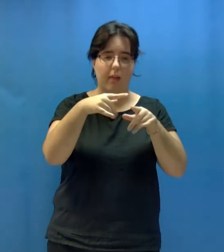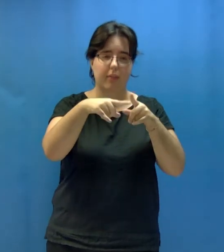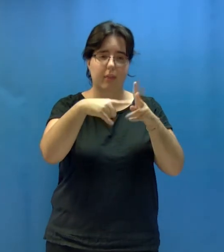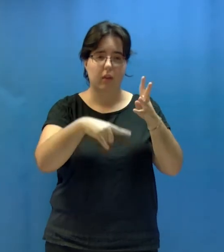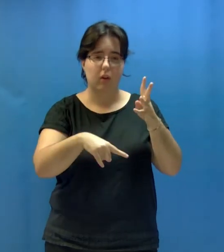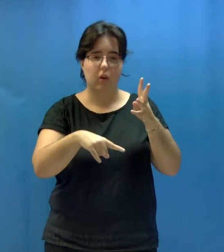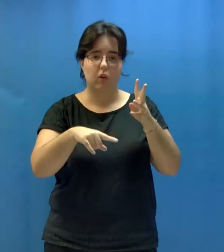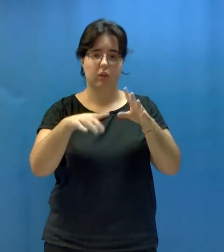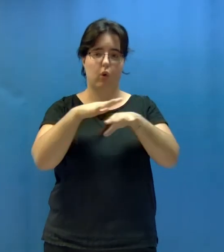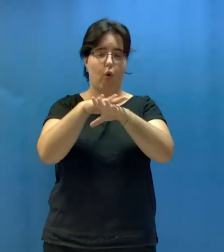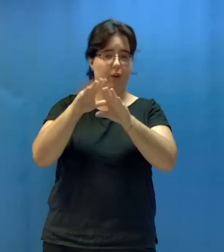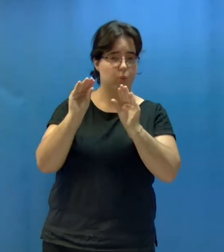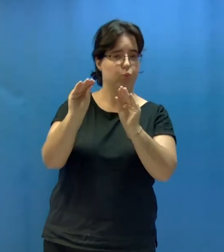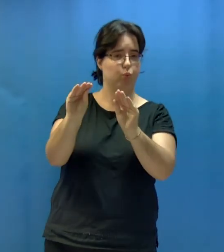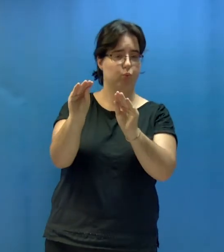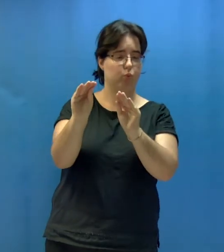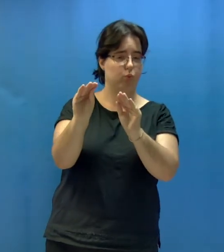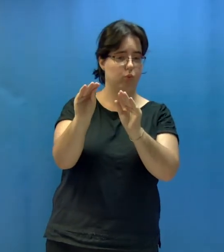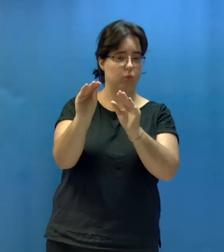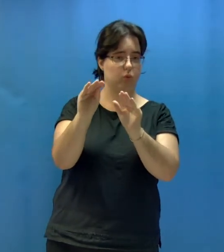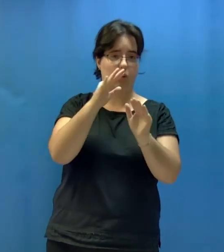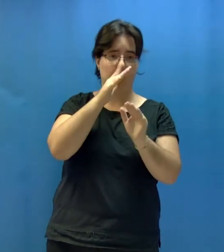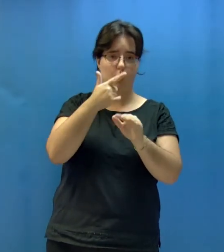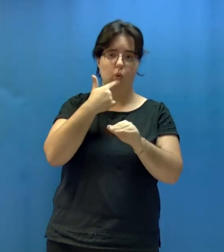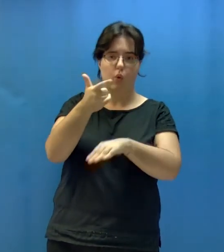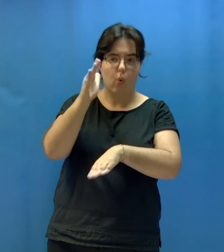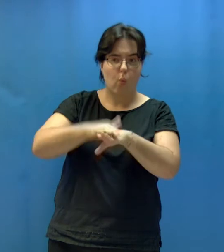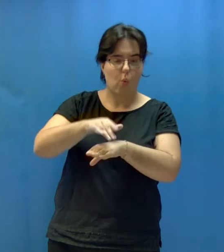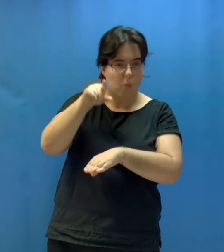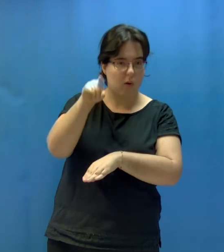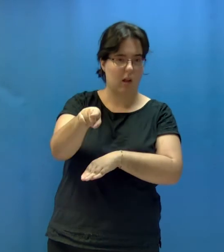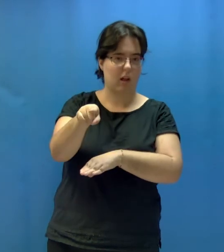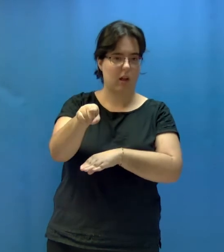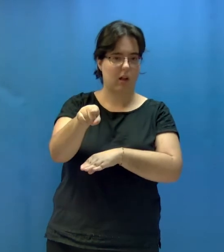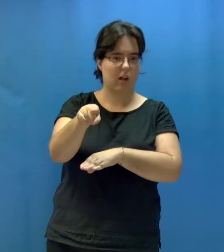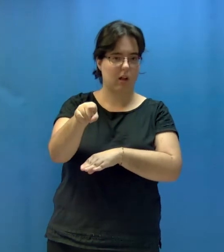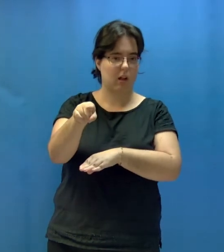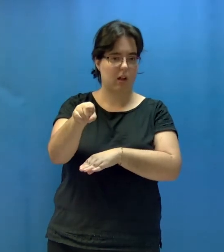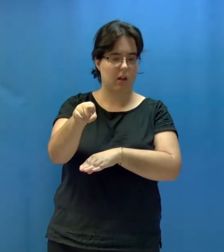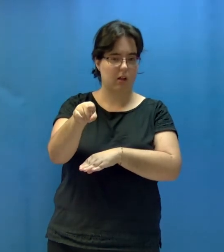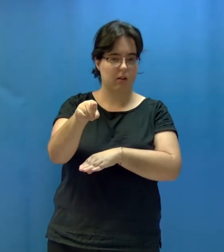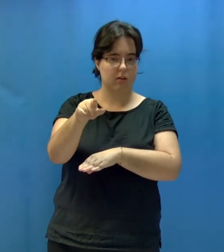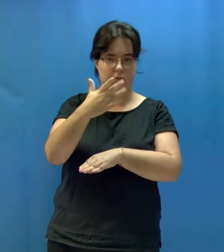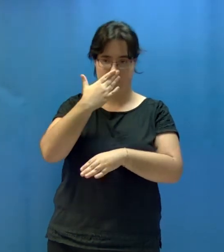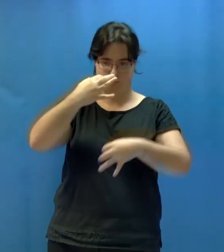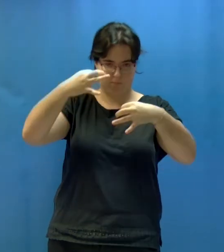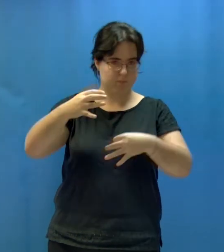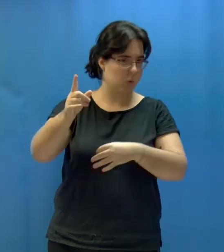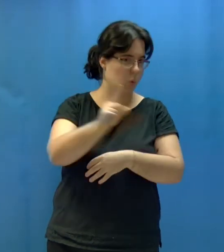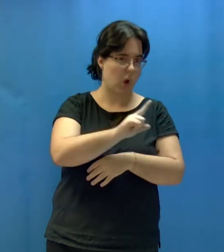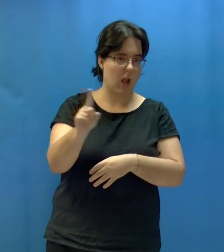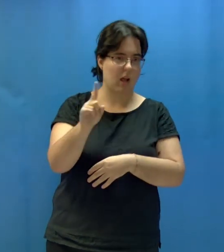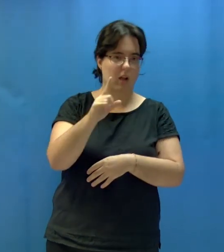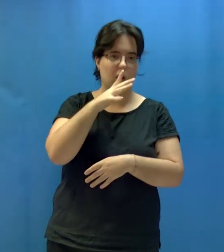el Gobierno, a los que acuso de impresentables, ojo, de impresentables, por hacer cumplir la ley